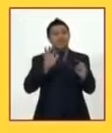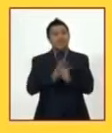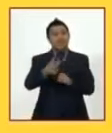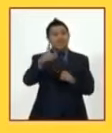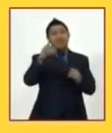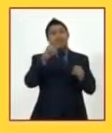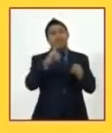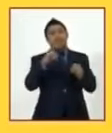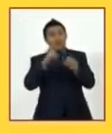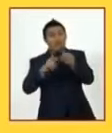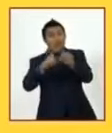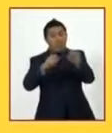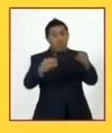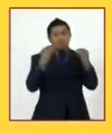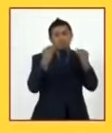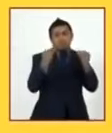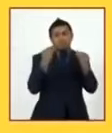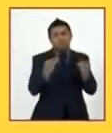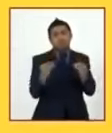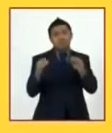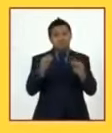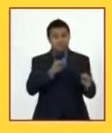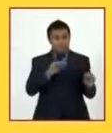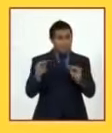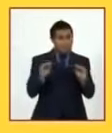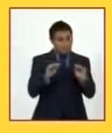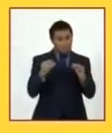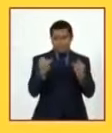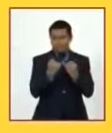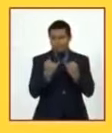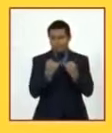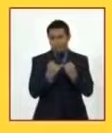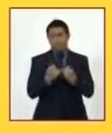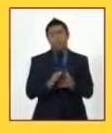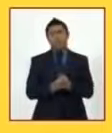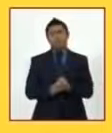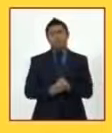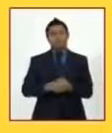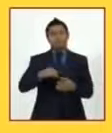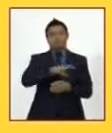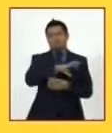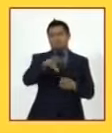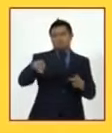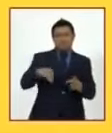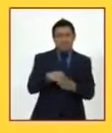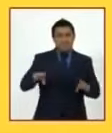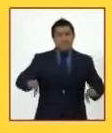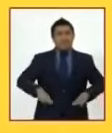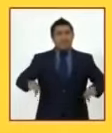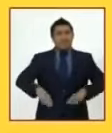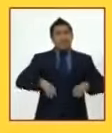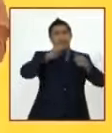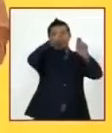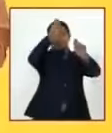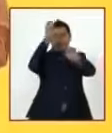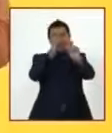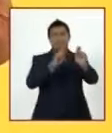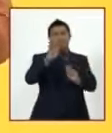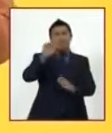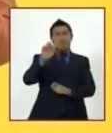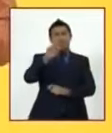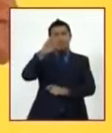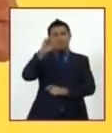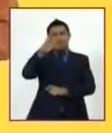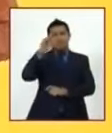policromía, la saturación y el movimiento, y en general la grandiosidad como características de la arquitectura barroca.